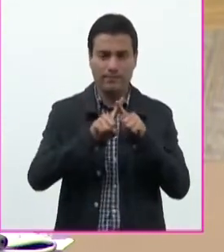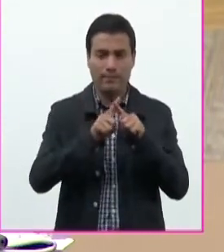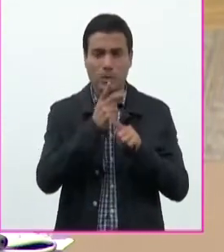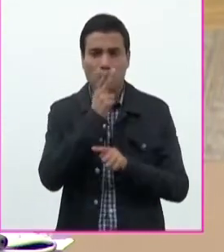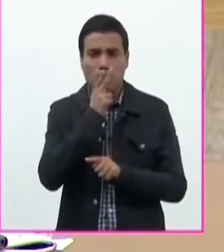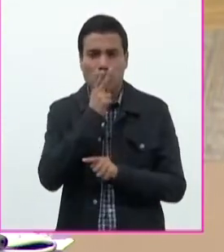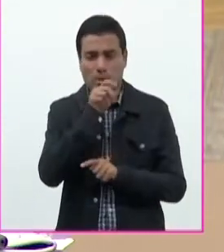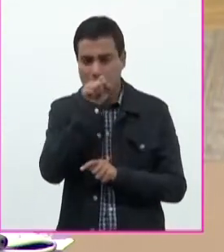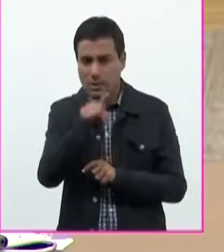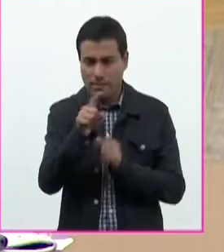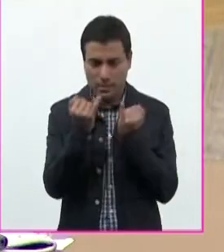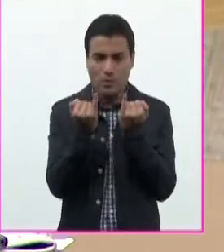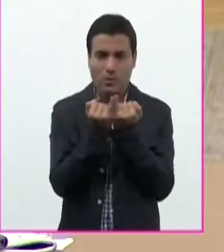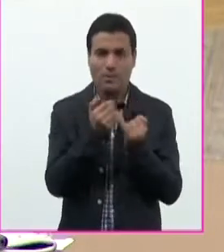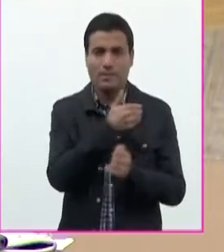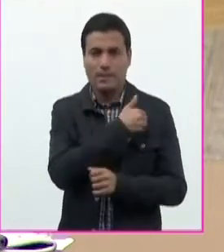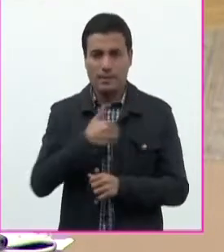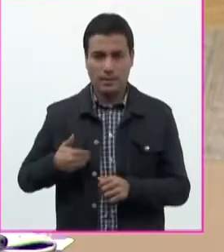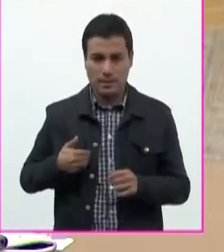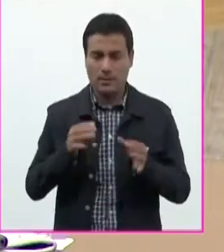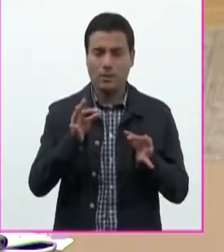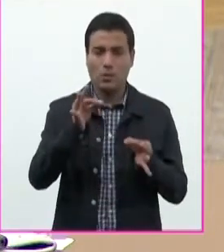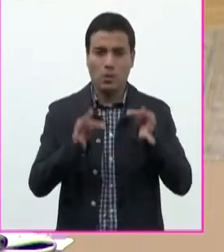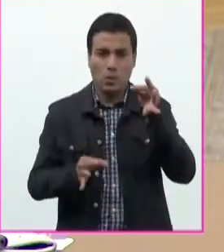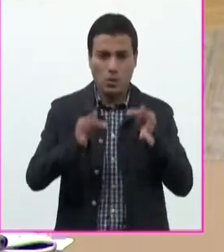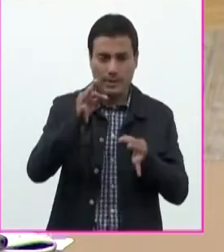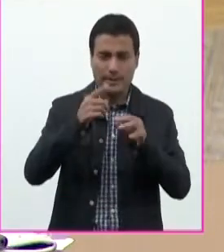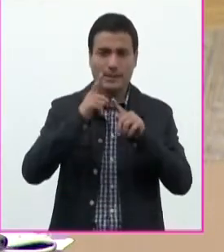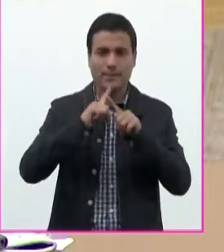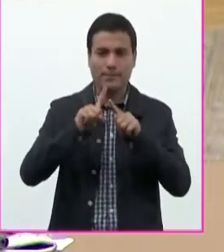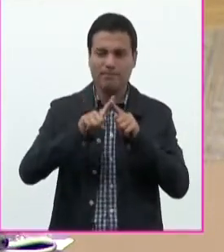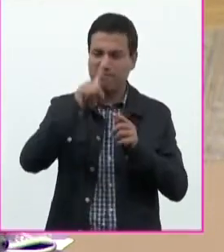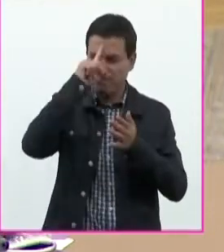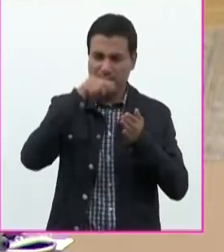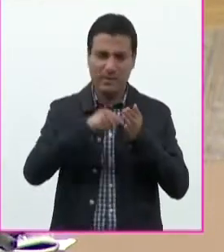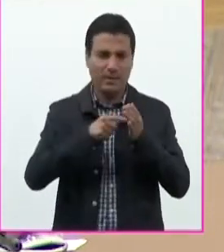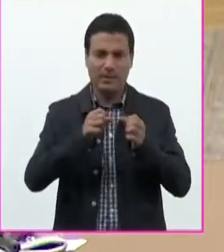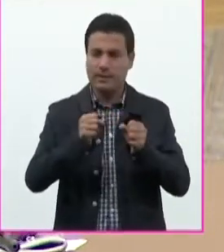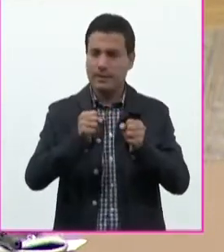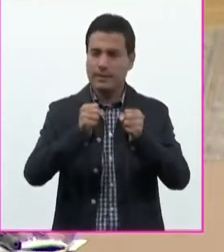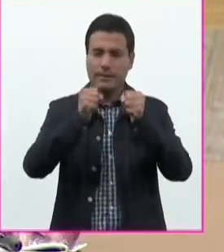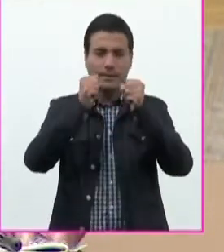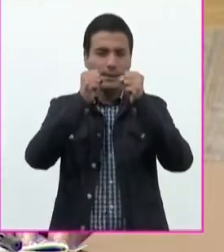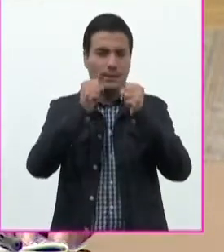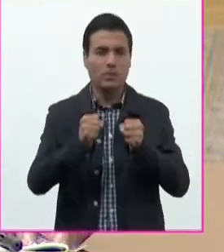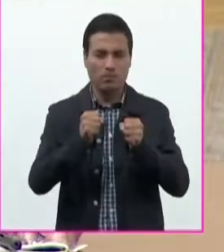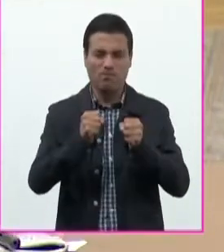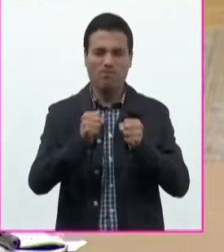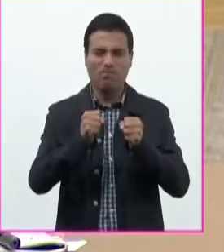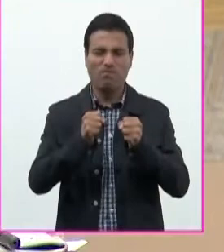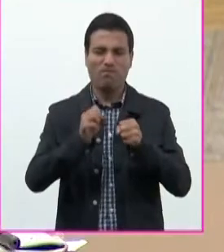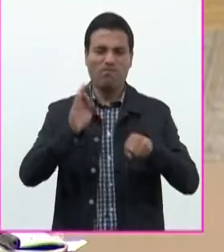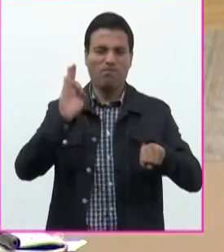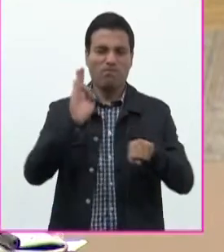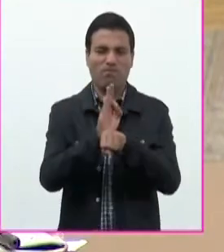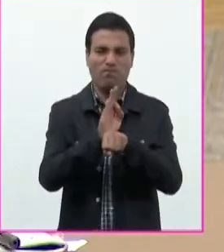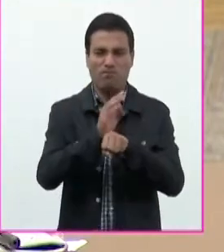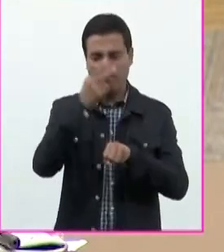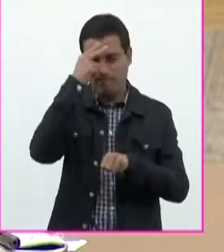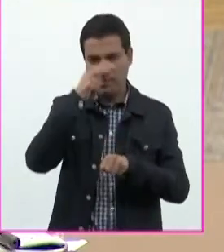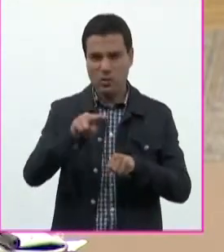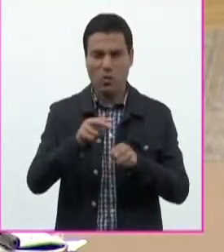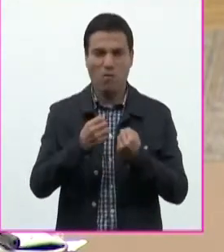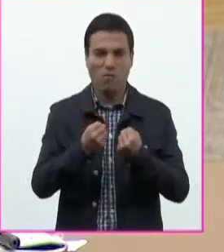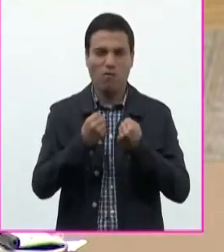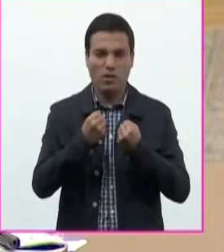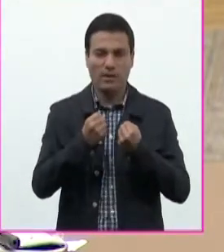Poder Ejecutivo, Legislativo y Judicial, pues pasará por sus manos justamente la fortaleza de México, la